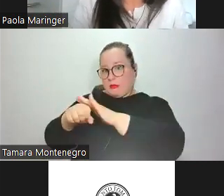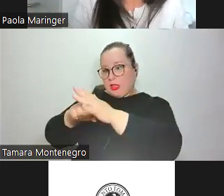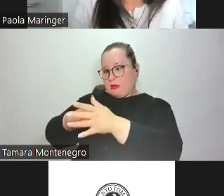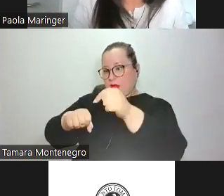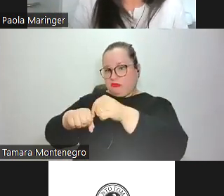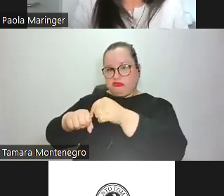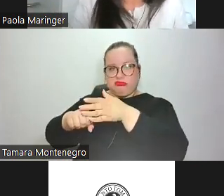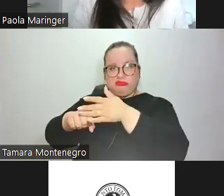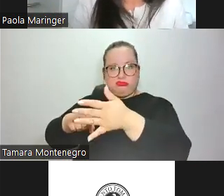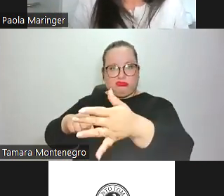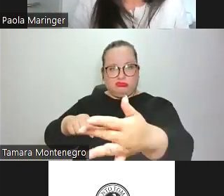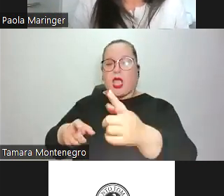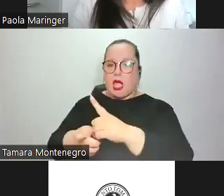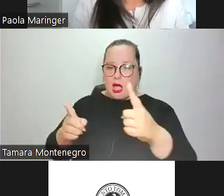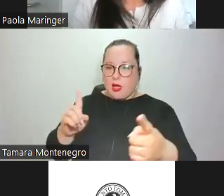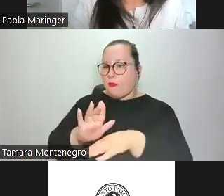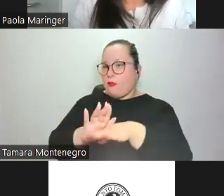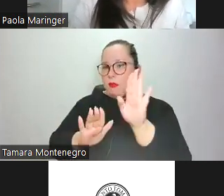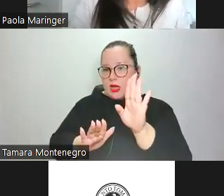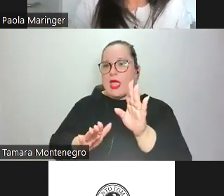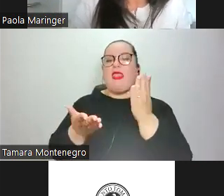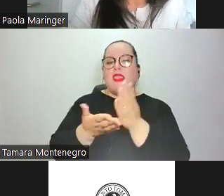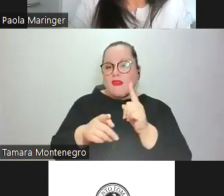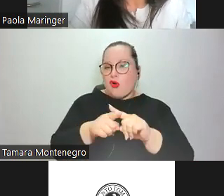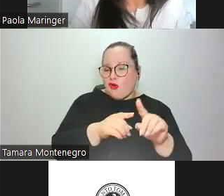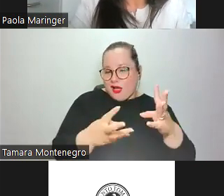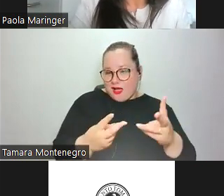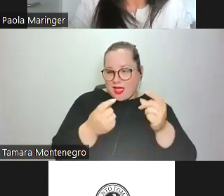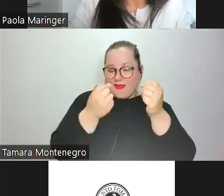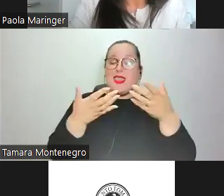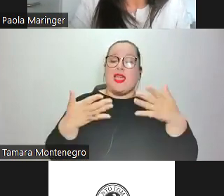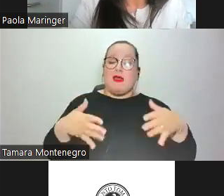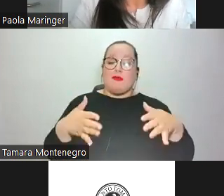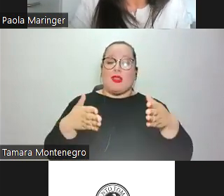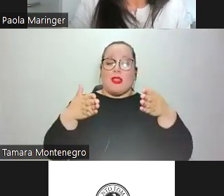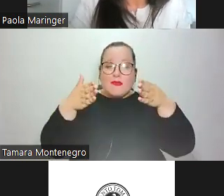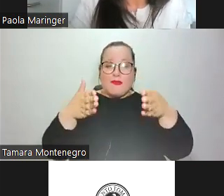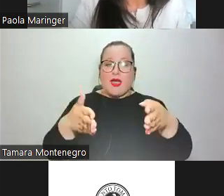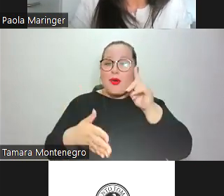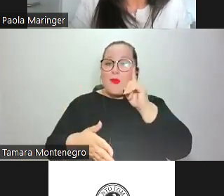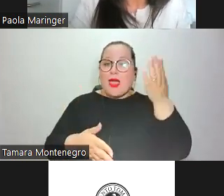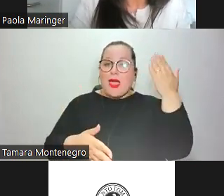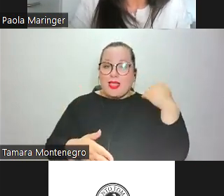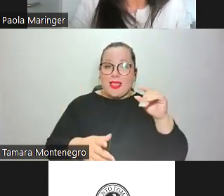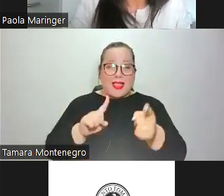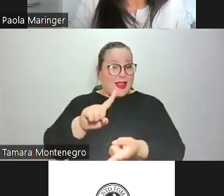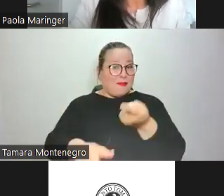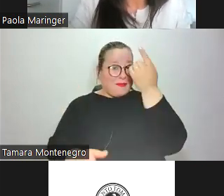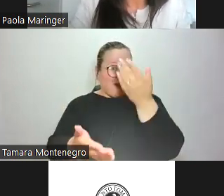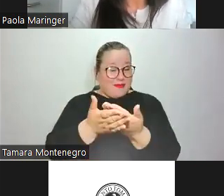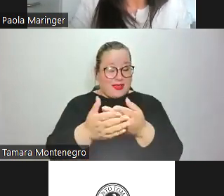otras habilidades. Y sabes que aquí es súper importante que veamos, miren, los que estuvieron en la primera